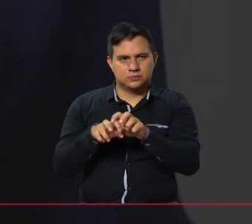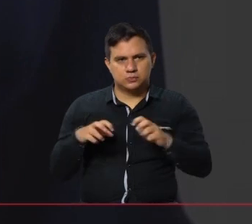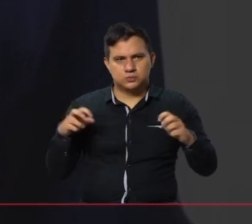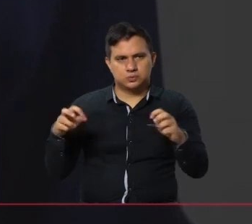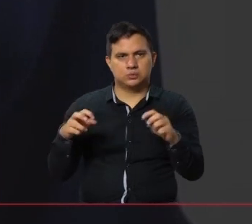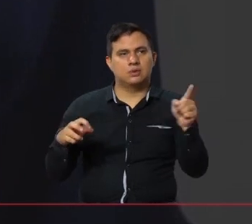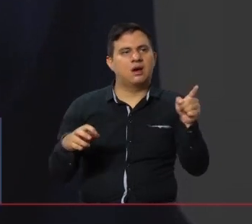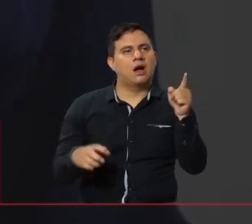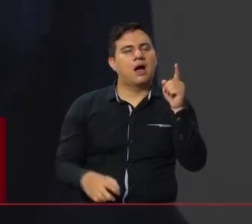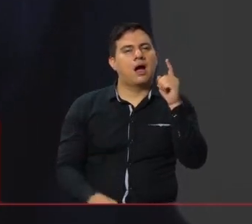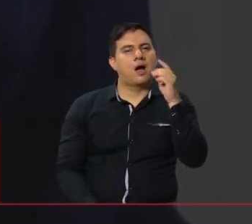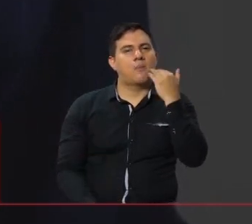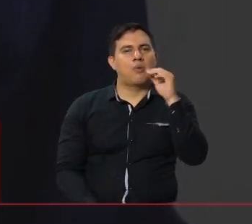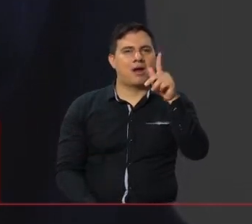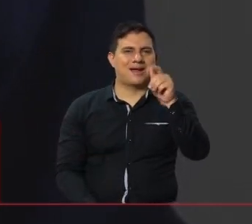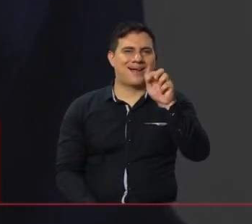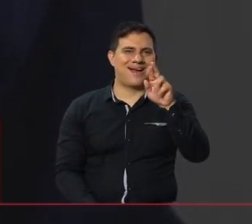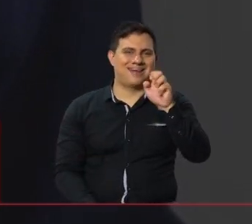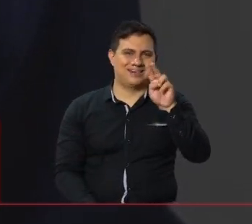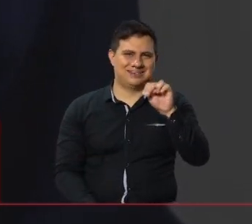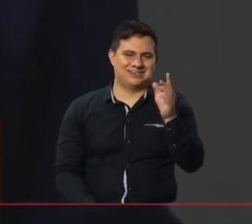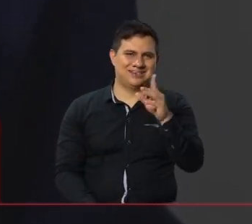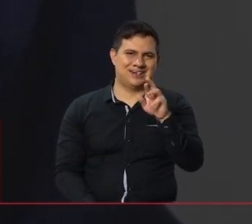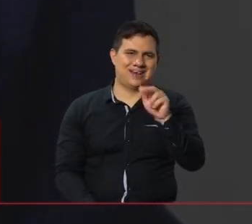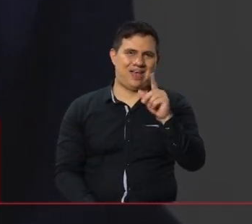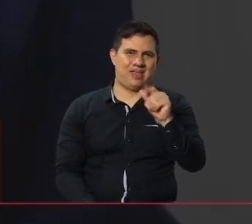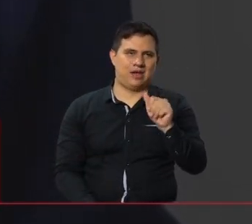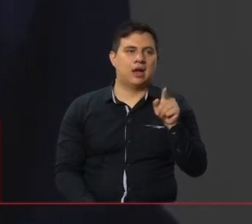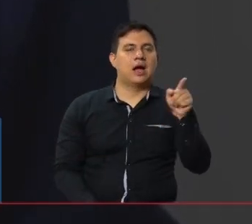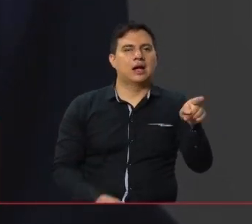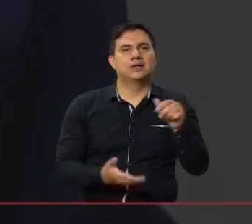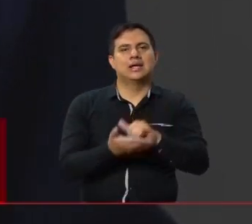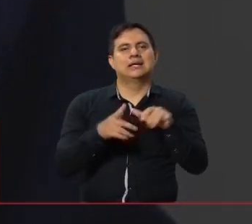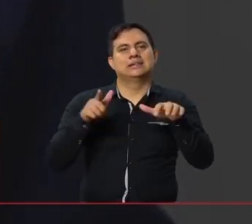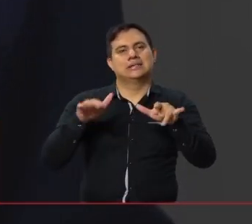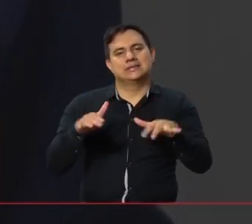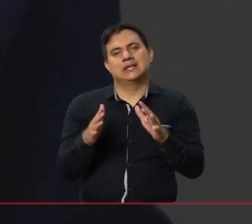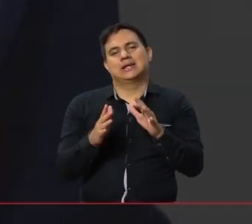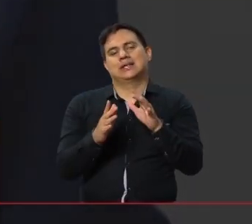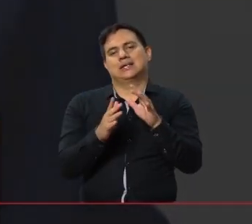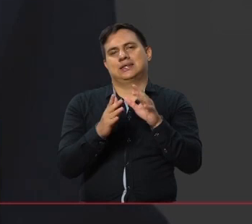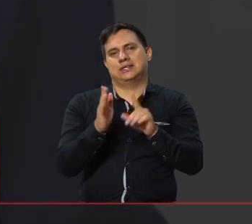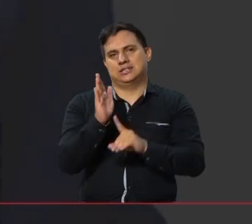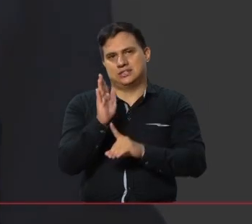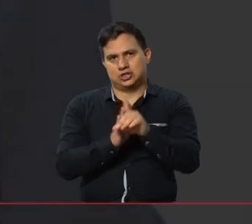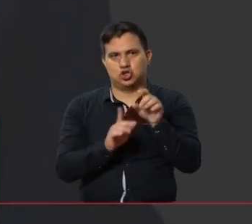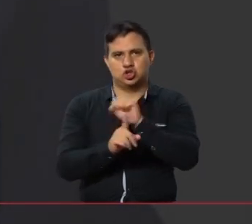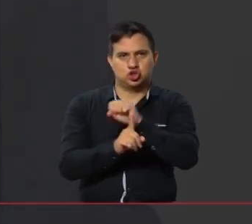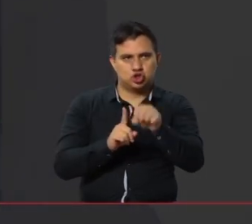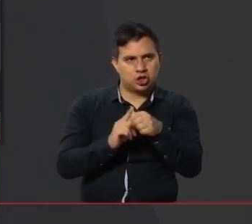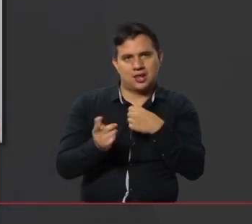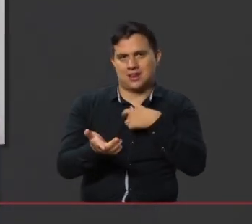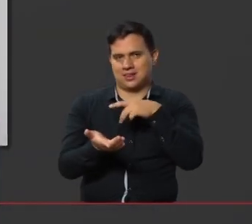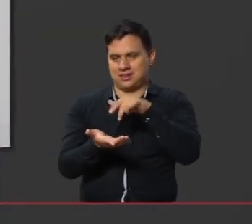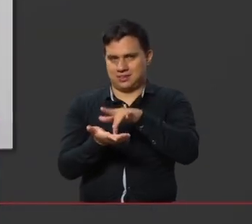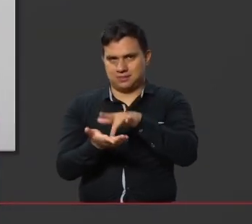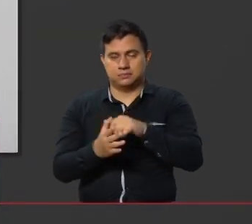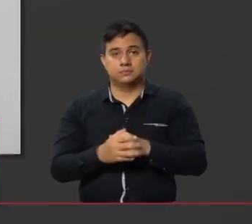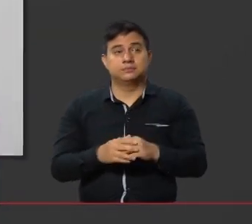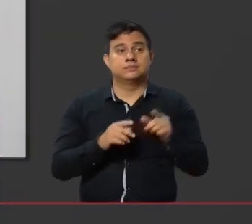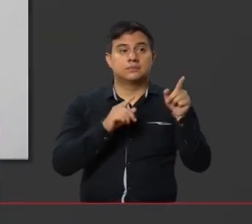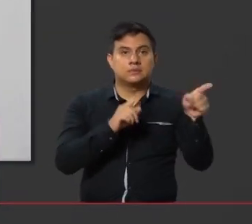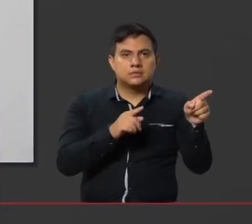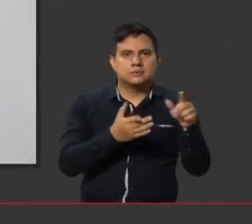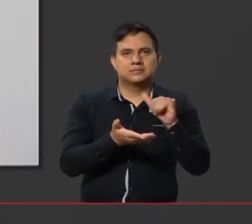Ramírez quien continuará desempeñándose como secretaria de desarrollo social y participación Ramírez es fisioterapeuta de profesión